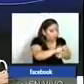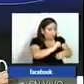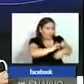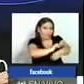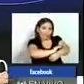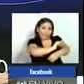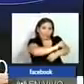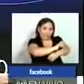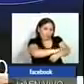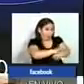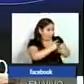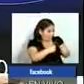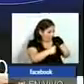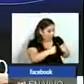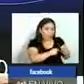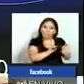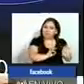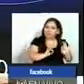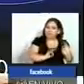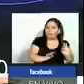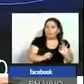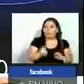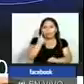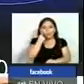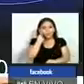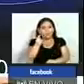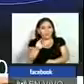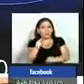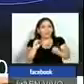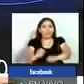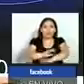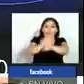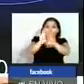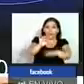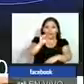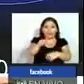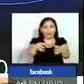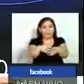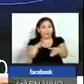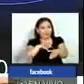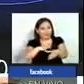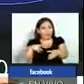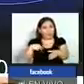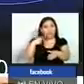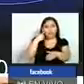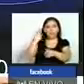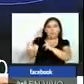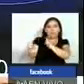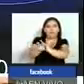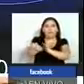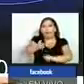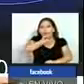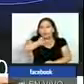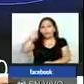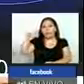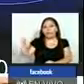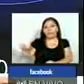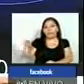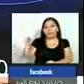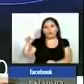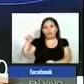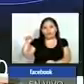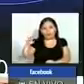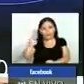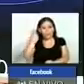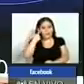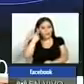Los intentos No han sido en vanos No se los deja claro Una familia Que conoció El periodista Julio Guevara Veamos todo En la